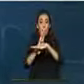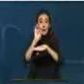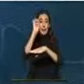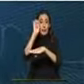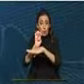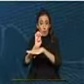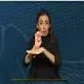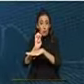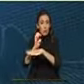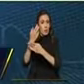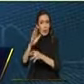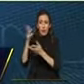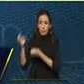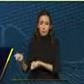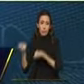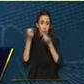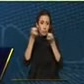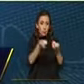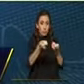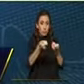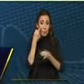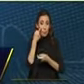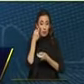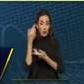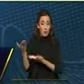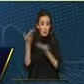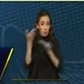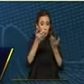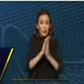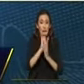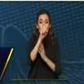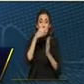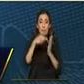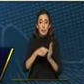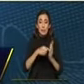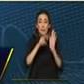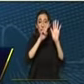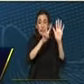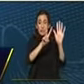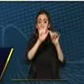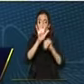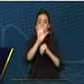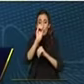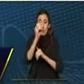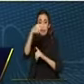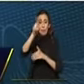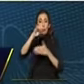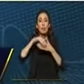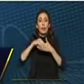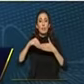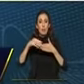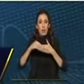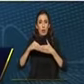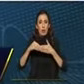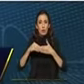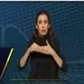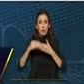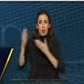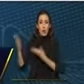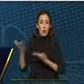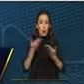Ban Ecuador ya ha entregado, escúchese bien, 1.750 millones de dólares en